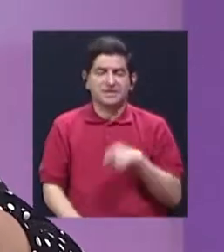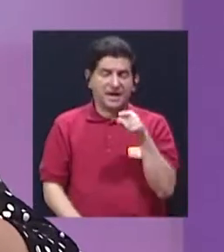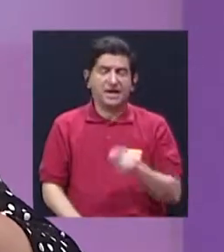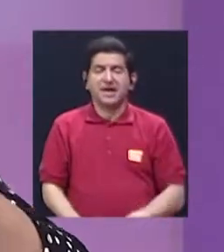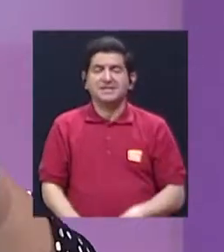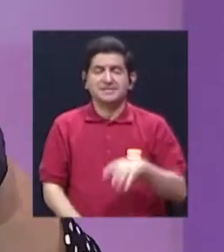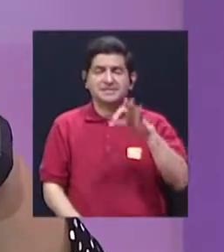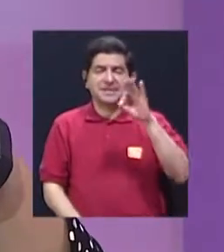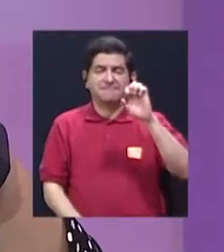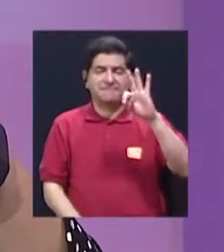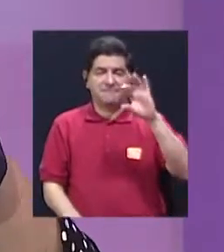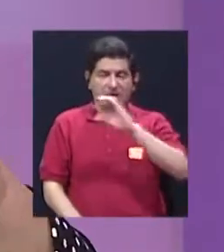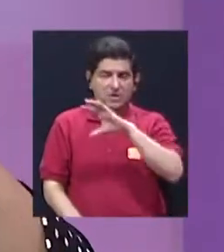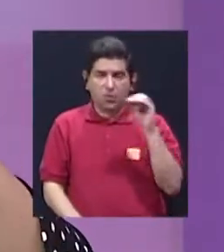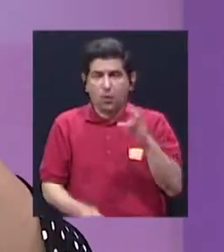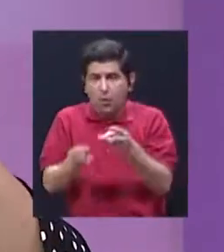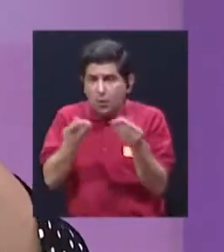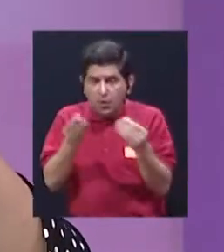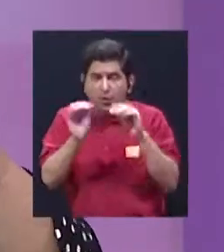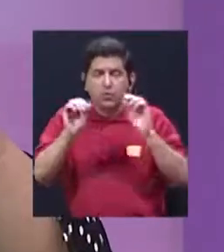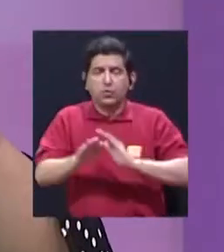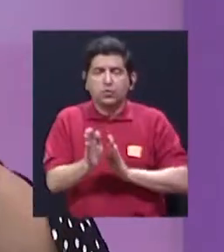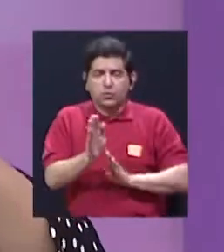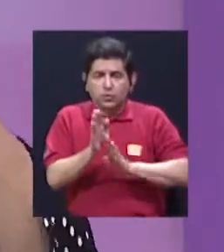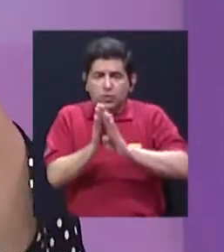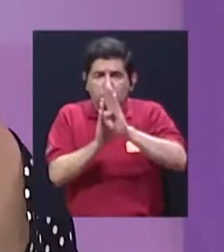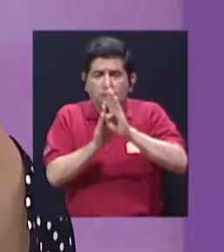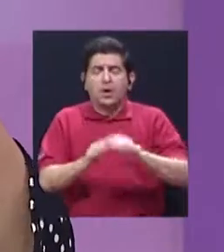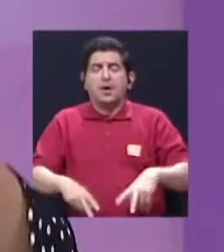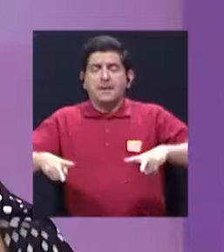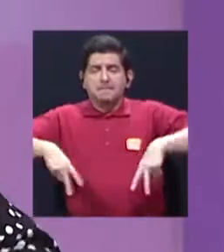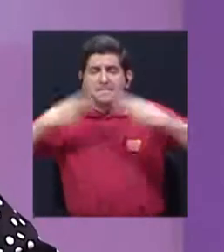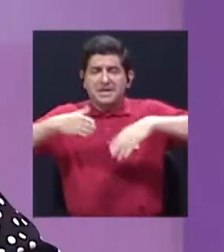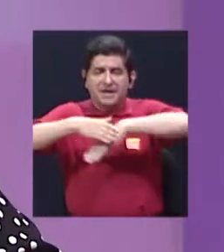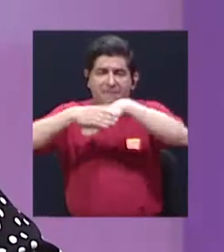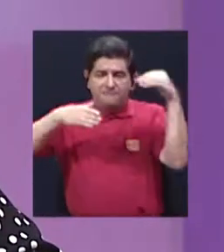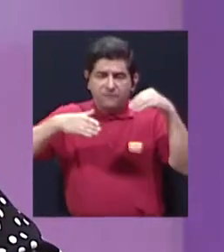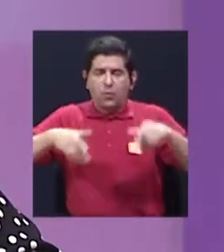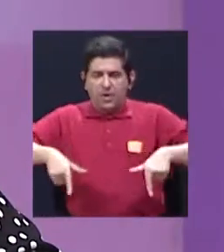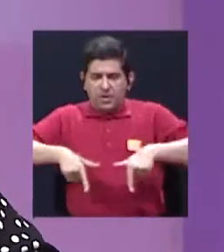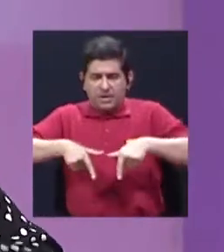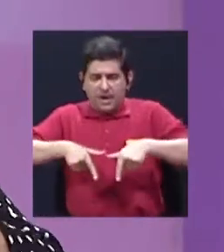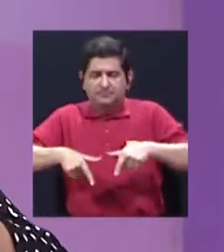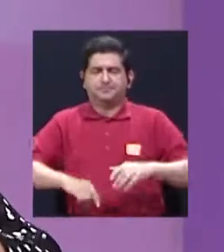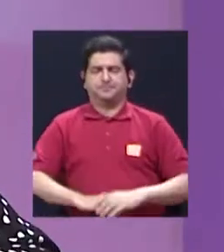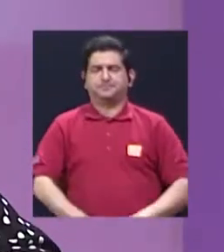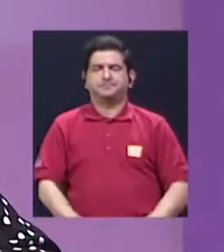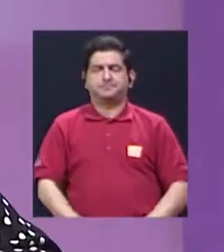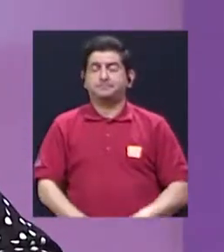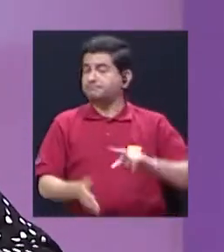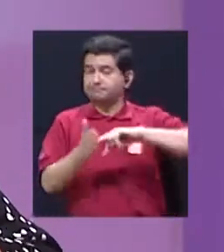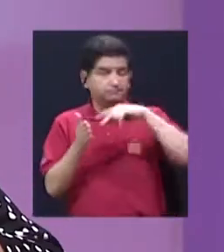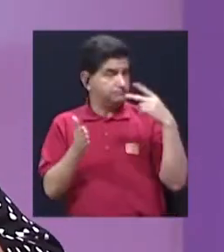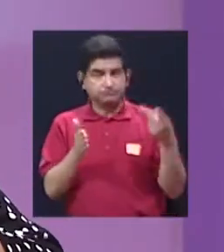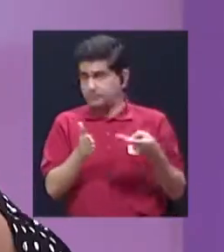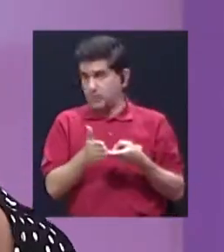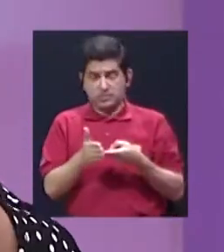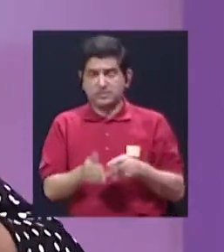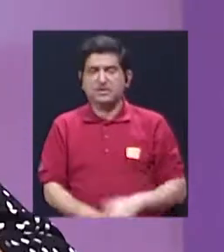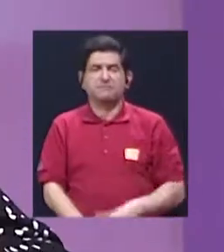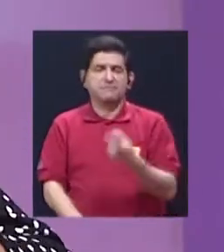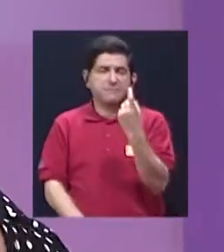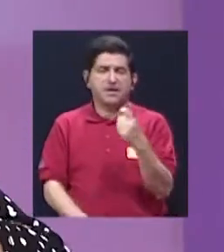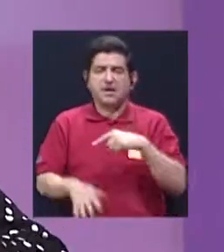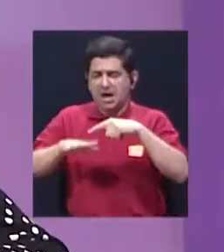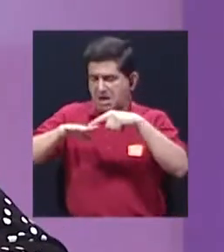o el feto pueda desarrollarse o pueda vivir fuera del útero de la mujer. No estamos hablando de que le